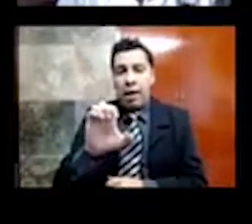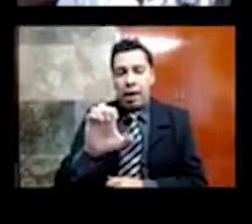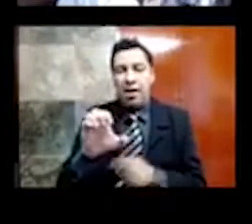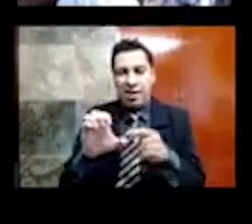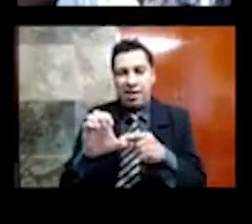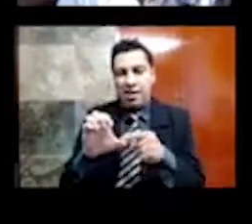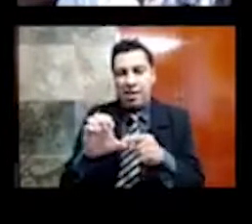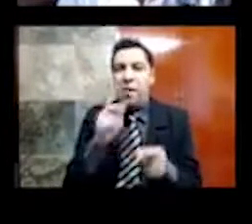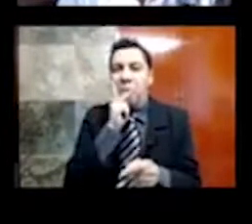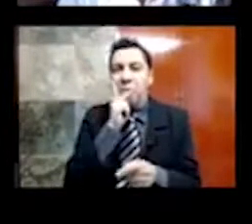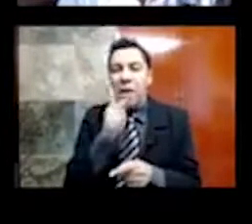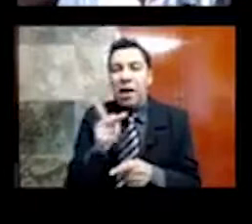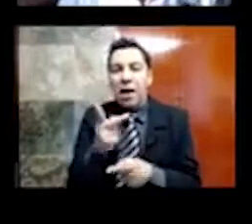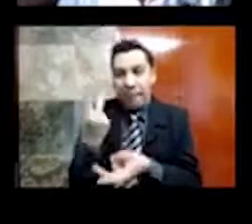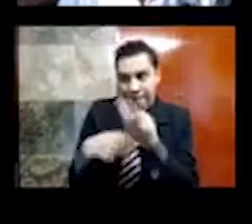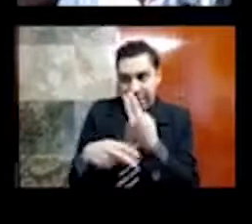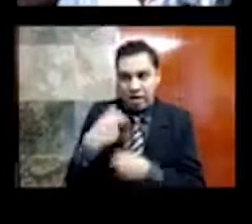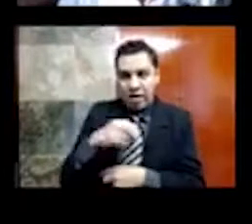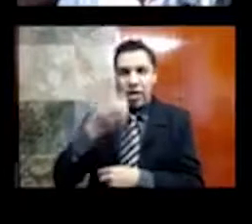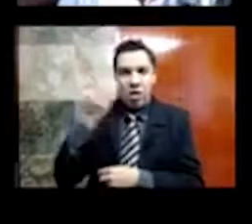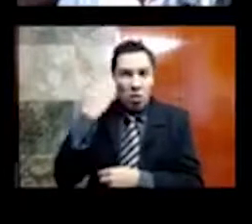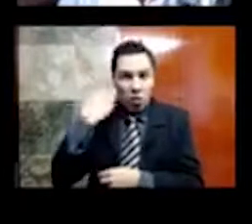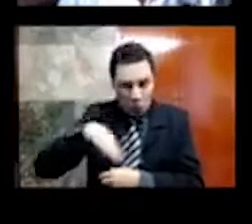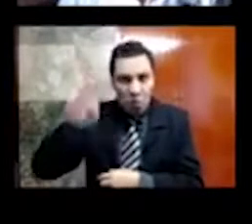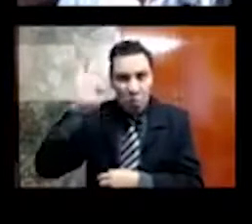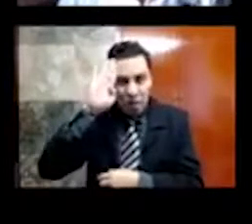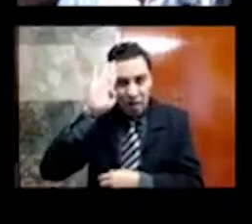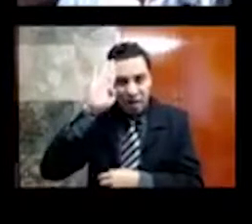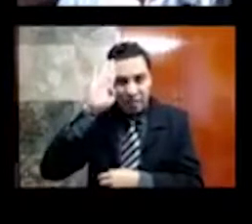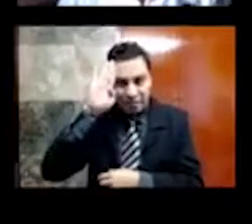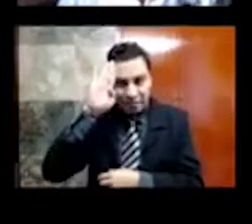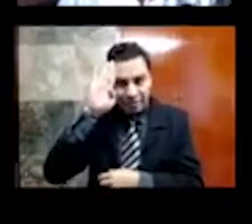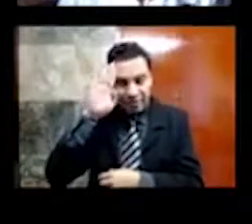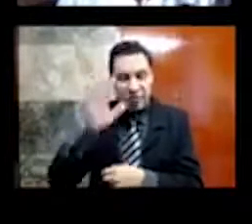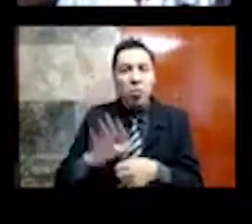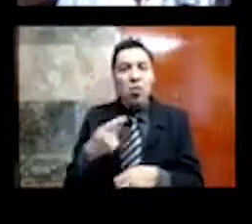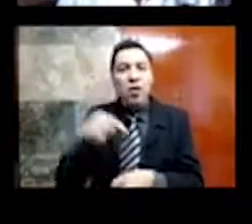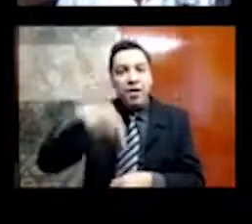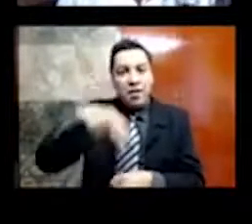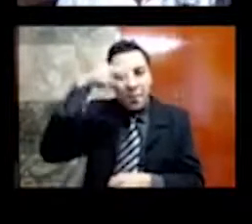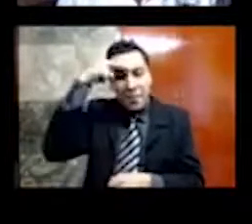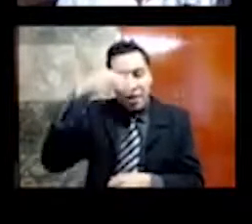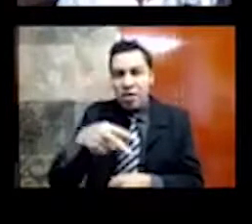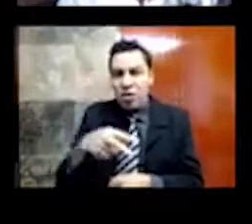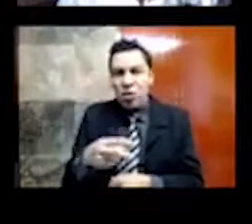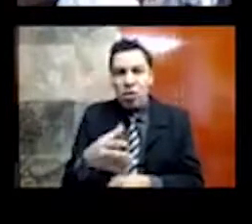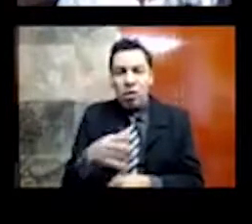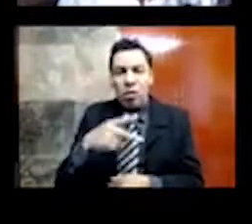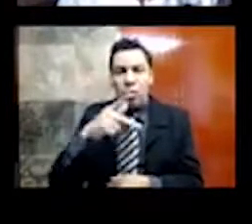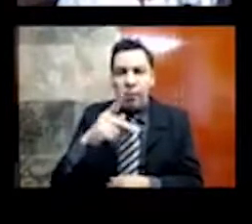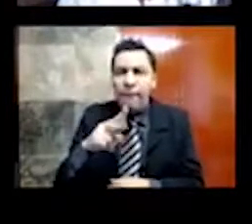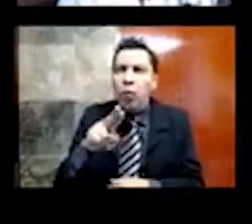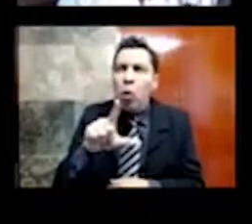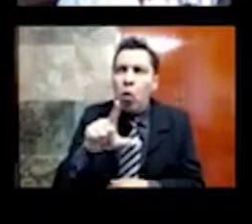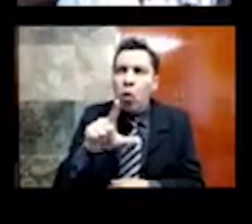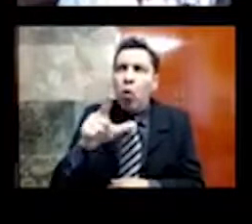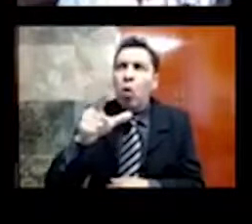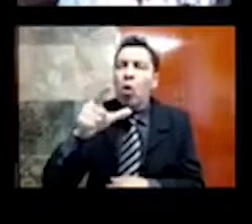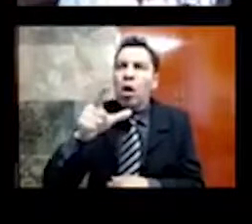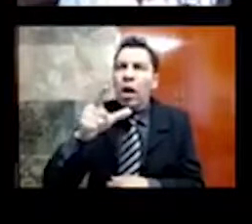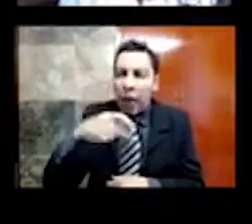mexicana. Octli es la palabra mexicana, neutli, Tlachiqui